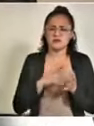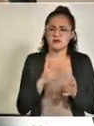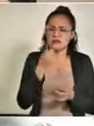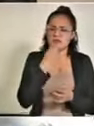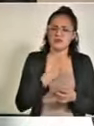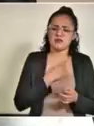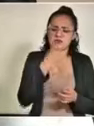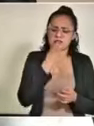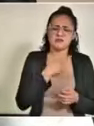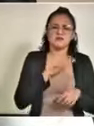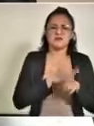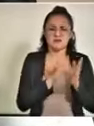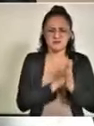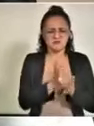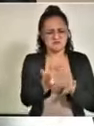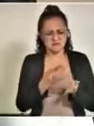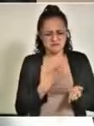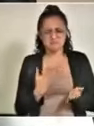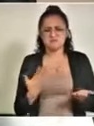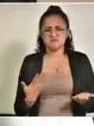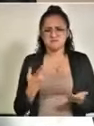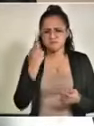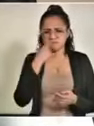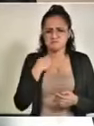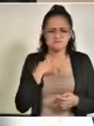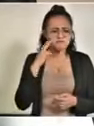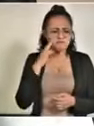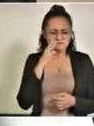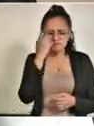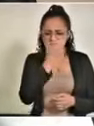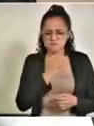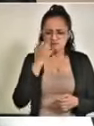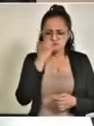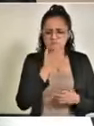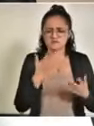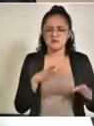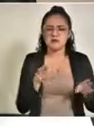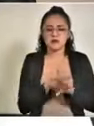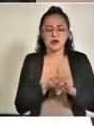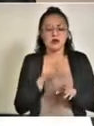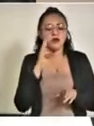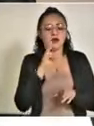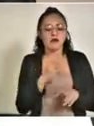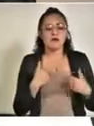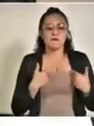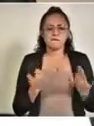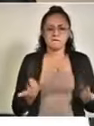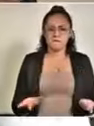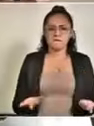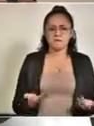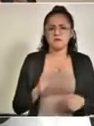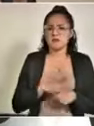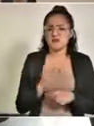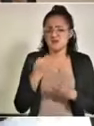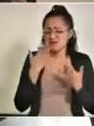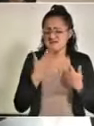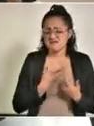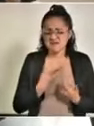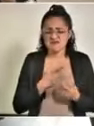preguntas, envíamelo para que lo tenga también como un punto de referencia. ¿Por qué no lo